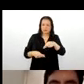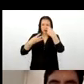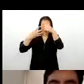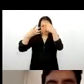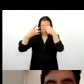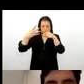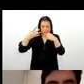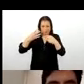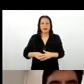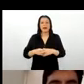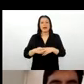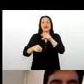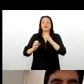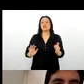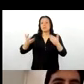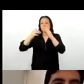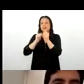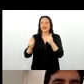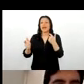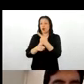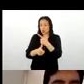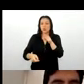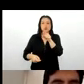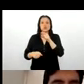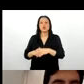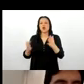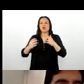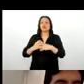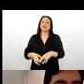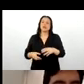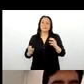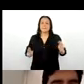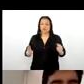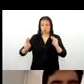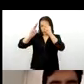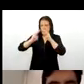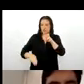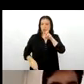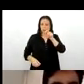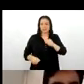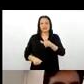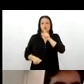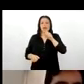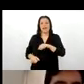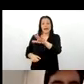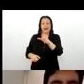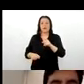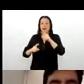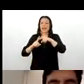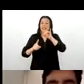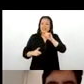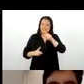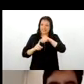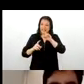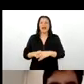el Santuario Histórico Pampas de Ayacucho, el Santuario Histórico de Machu Picchu, Tambopata, Titicaca, el Parque Nacional del